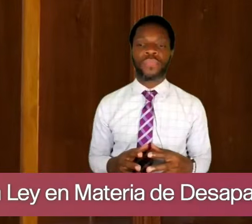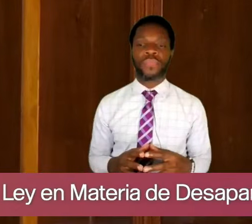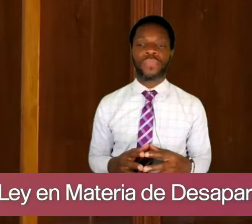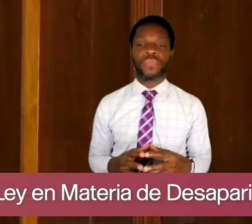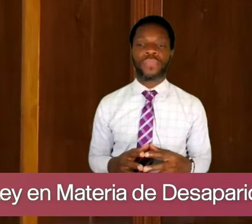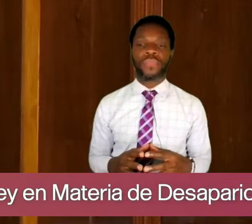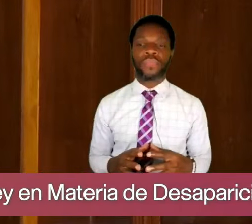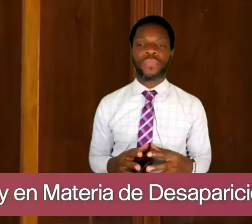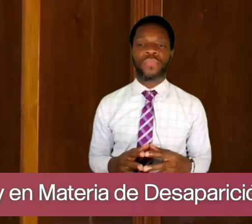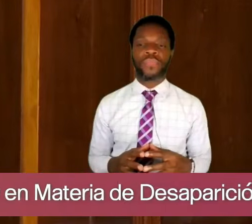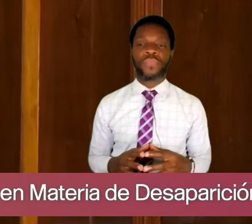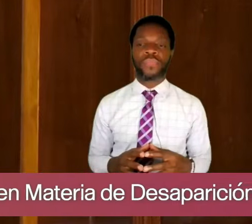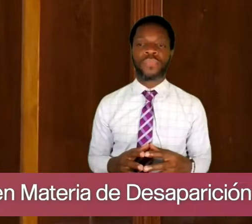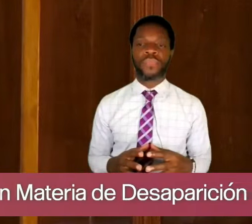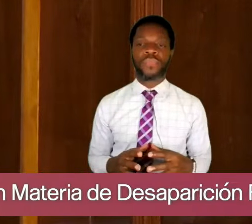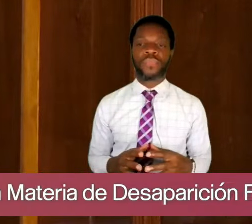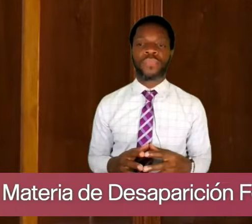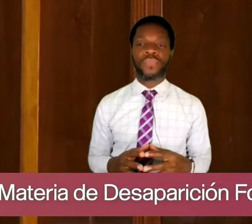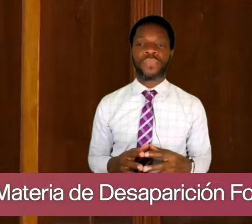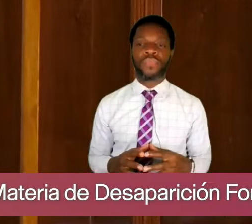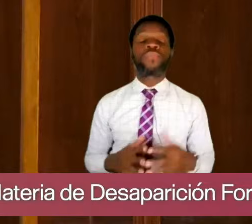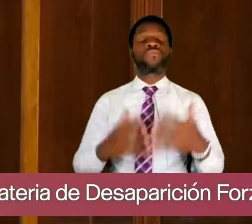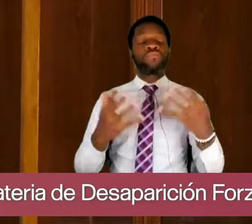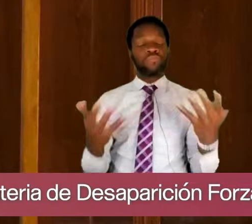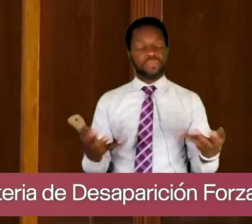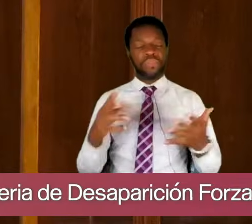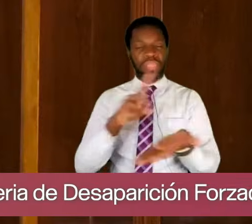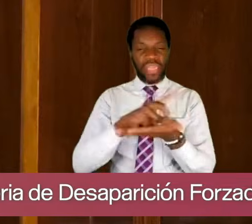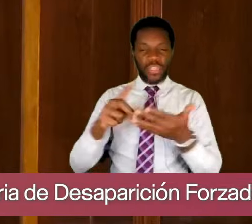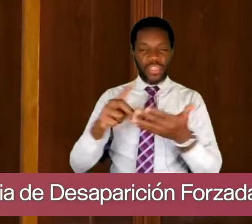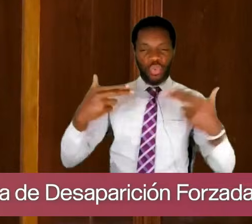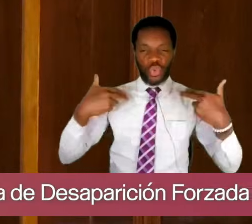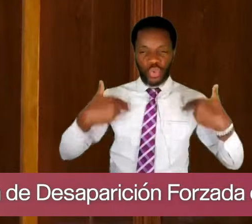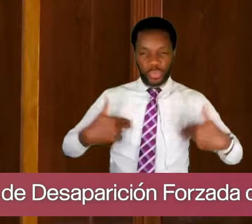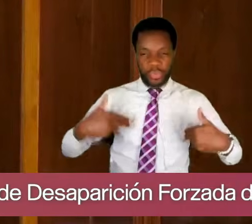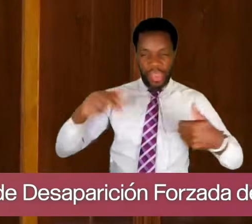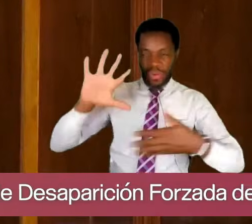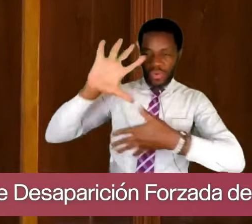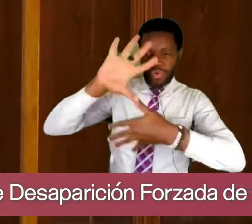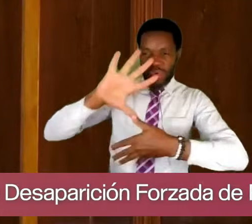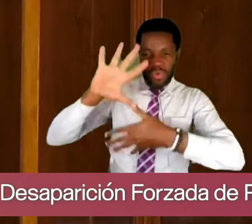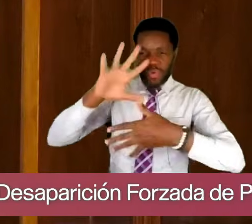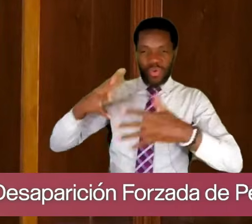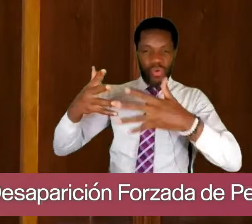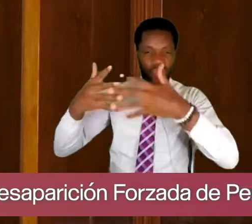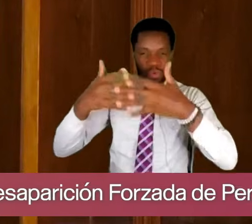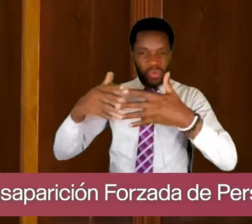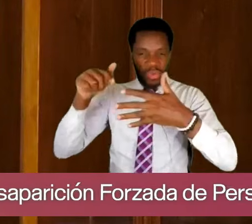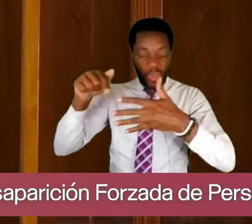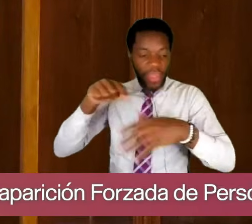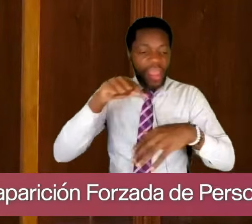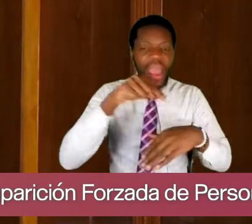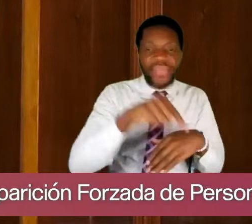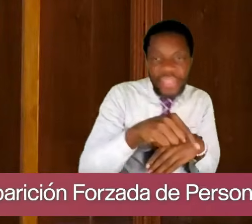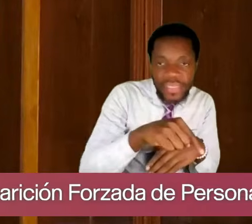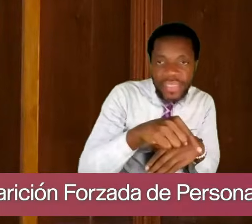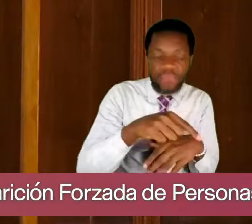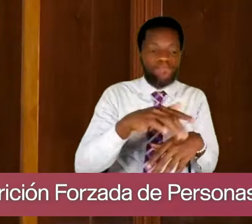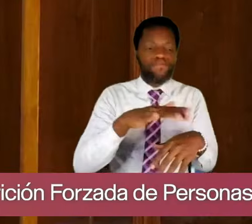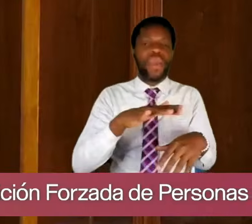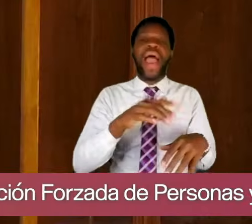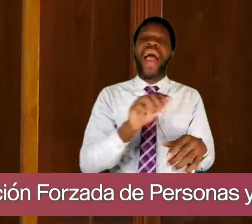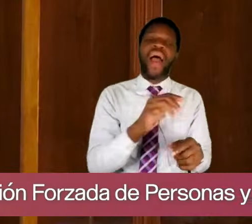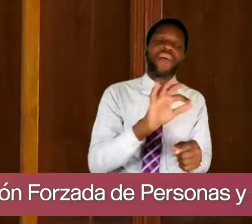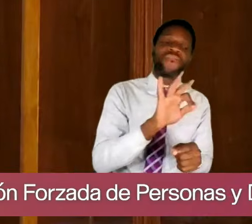Corte Interamericana de Derechos Humanos en el caso García Andrade contra México, una sentencia